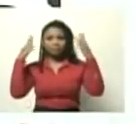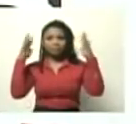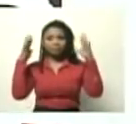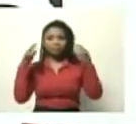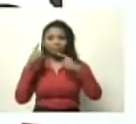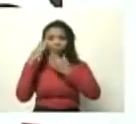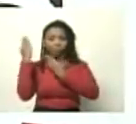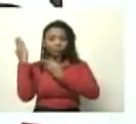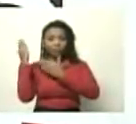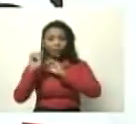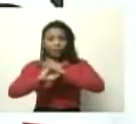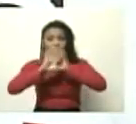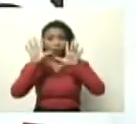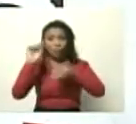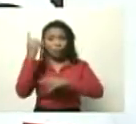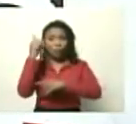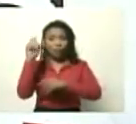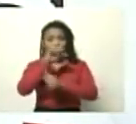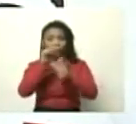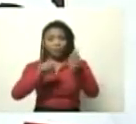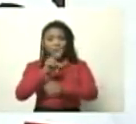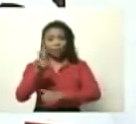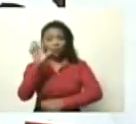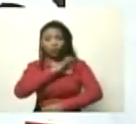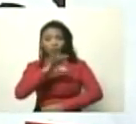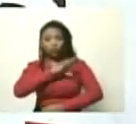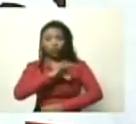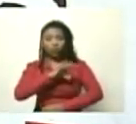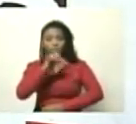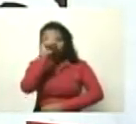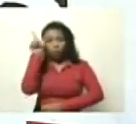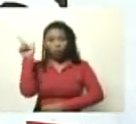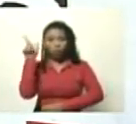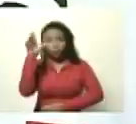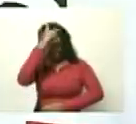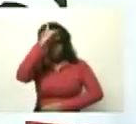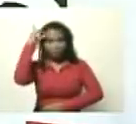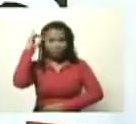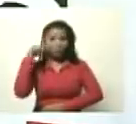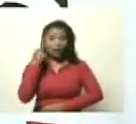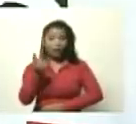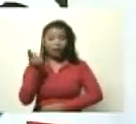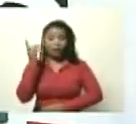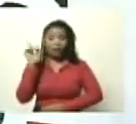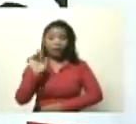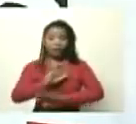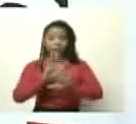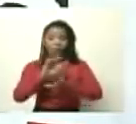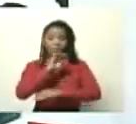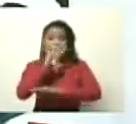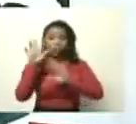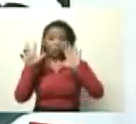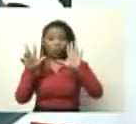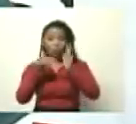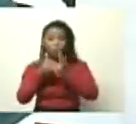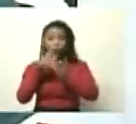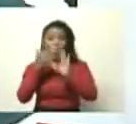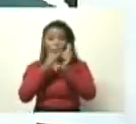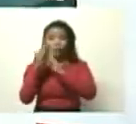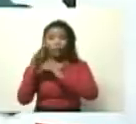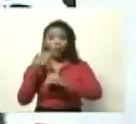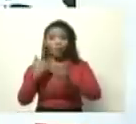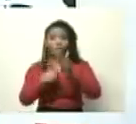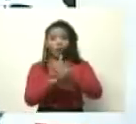Bien, escuchaban declaraciones del primer vicepresidente del Partido Socialista Unido de Venezuela, Diosdado Cabello, quien afirmaba que ya en las 48.000 comunidades se va